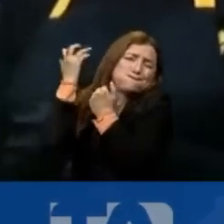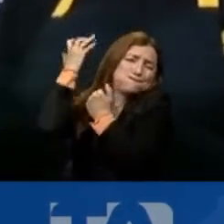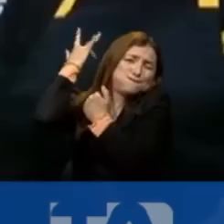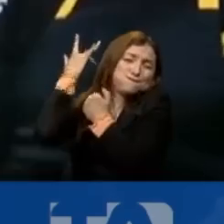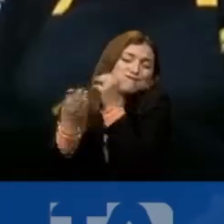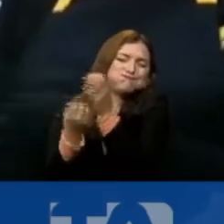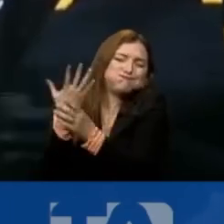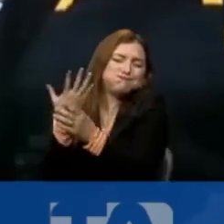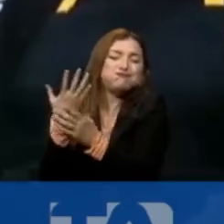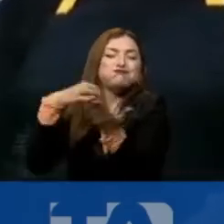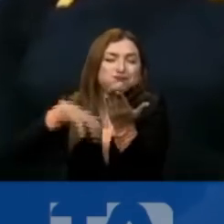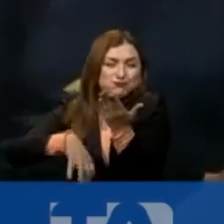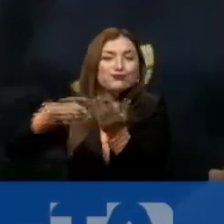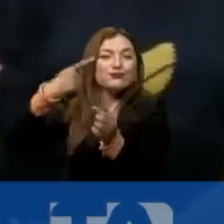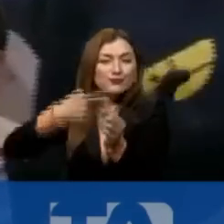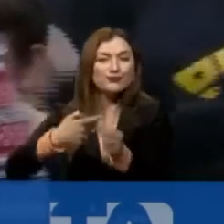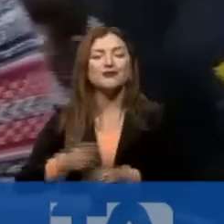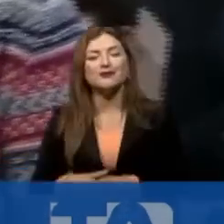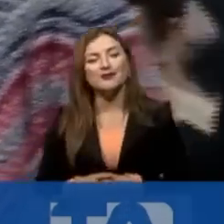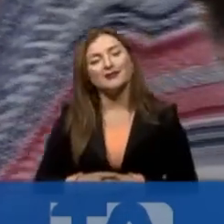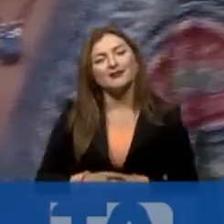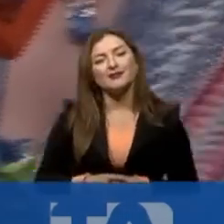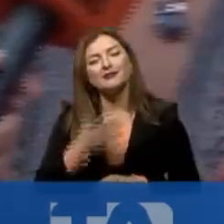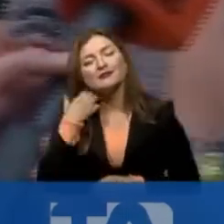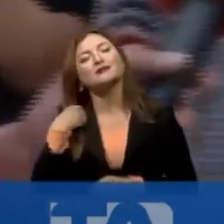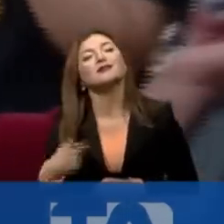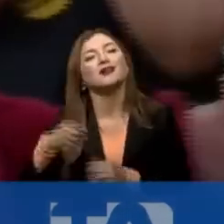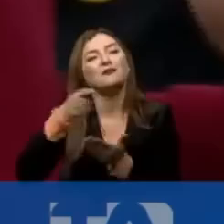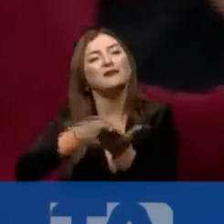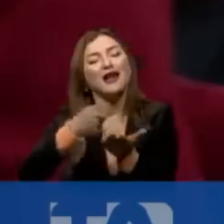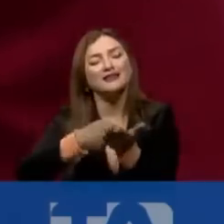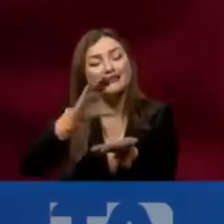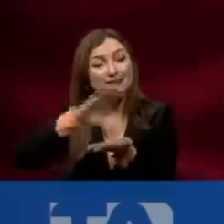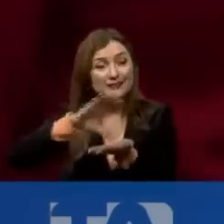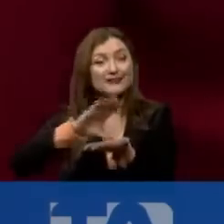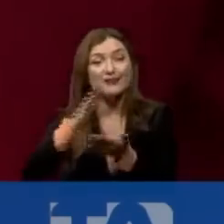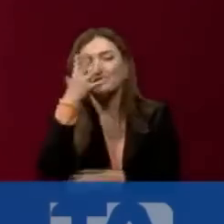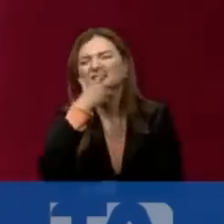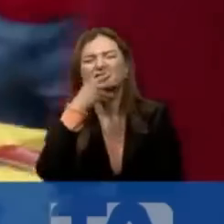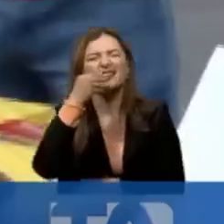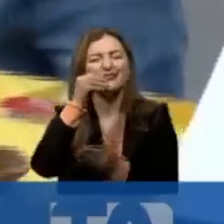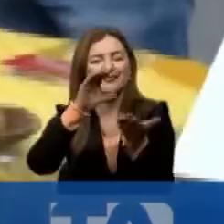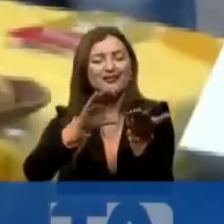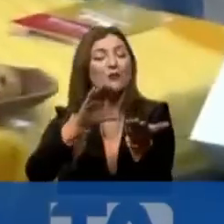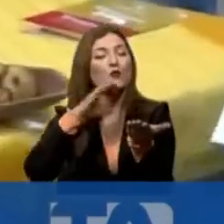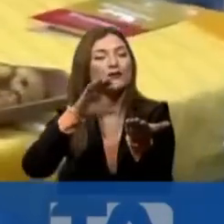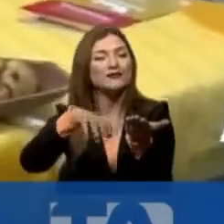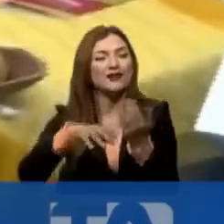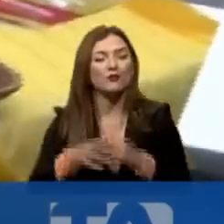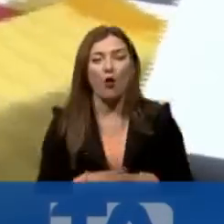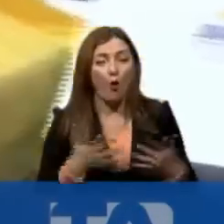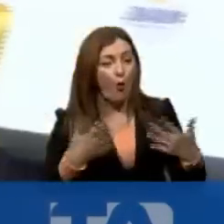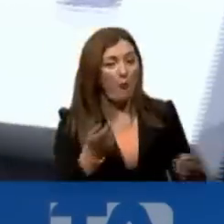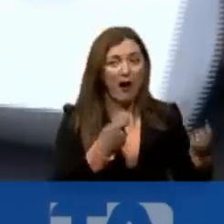Como pueden ver ustedes, nos encontramos en la plaza central colonial de nuestra hermosa parroquia. Por eso hay que botar la casa por la ventana.